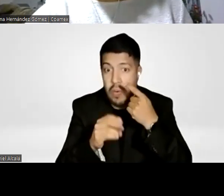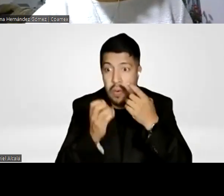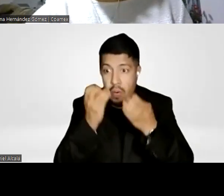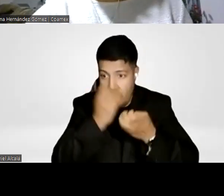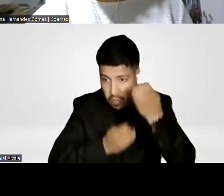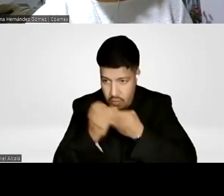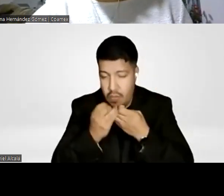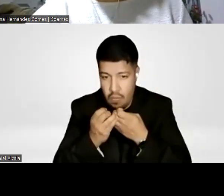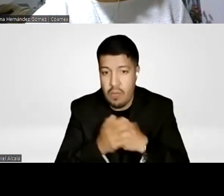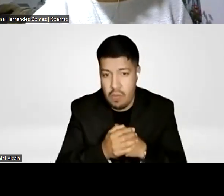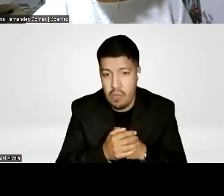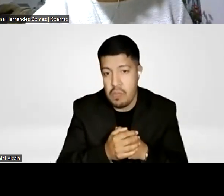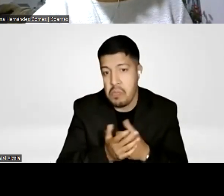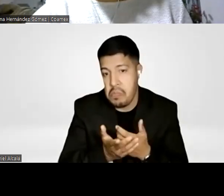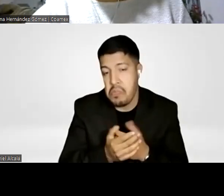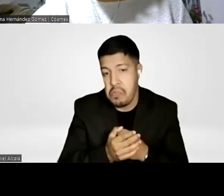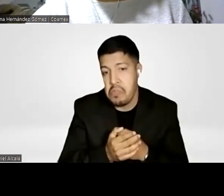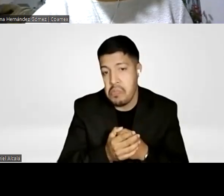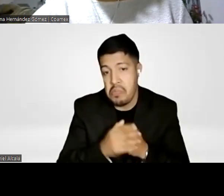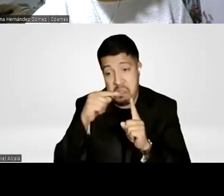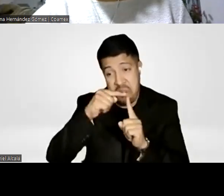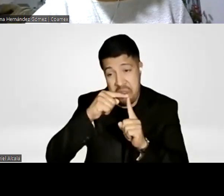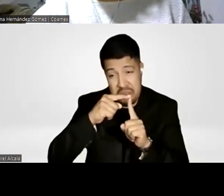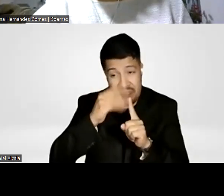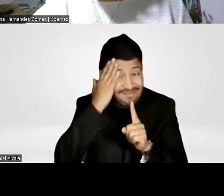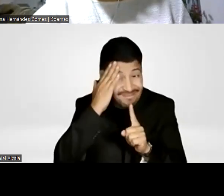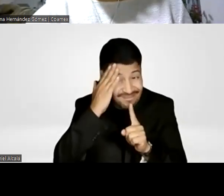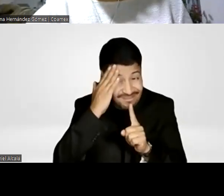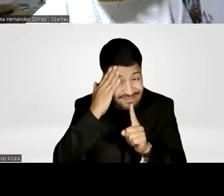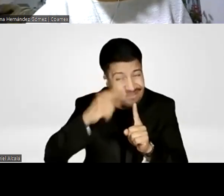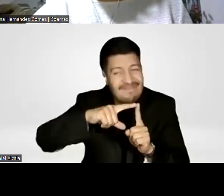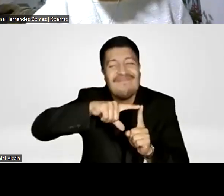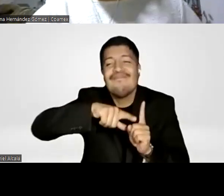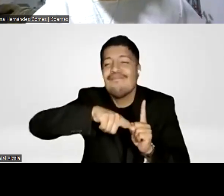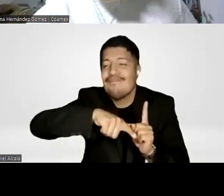y pues sí, de ahí partir, de ahí desde su impresión diagnóstica.